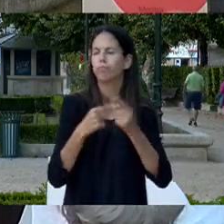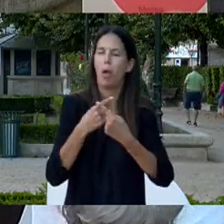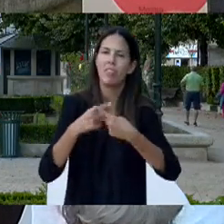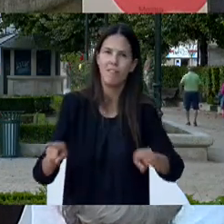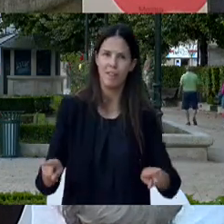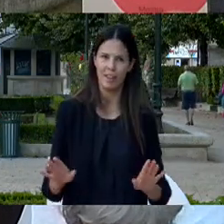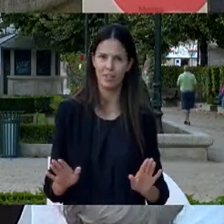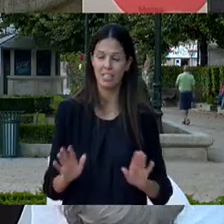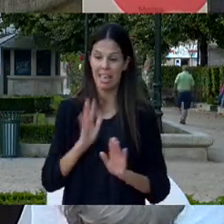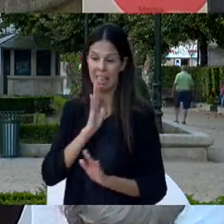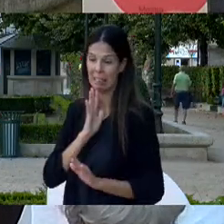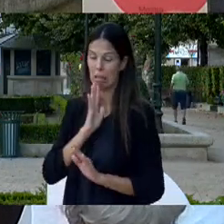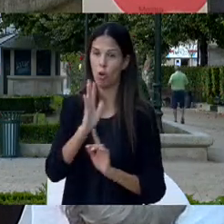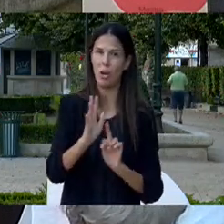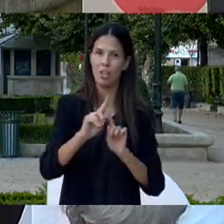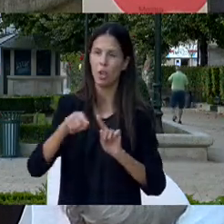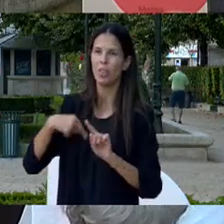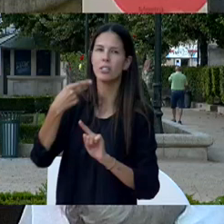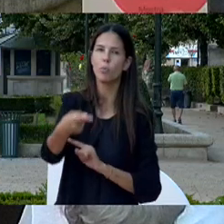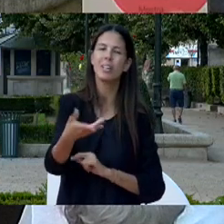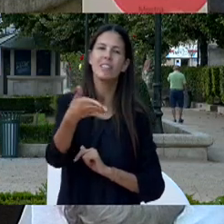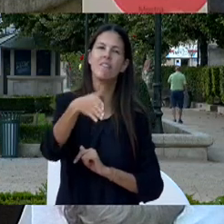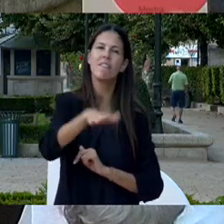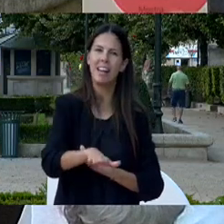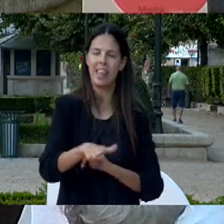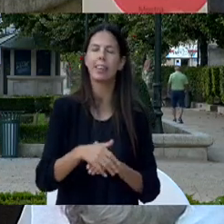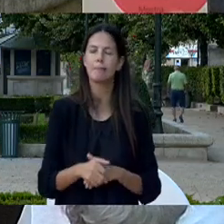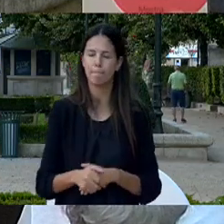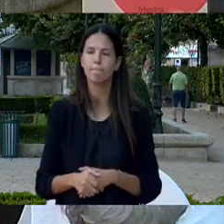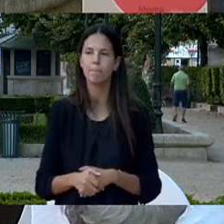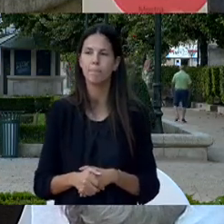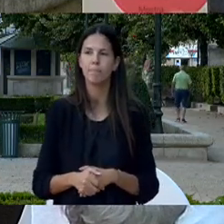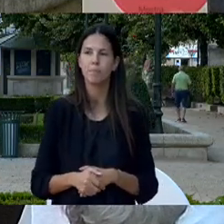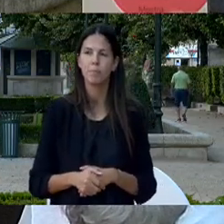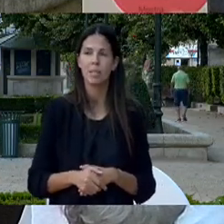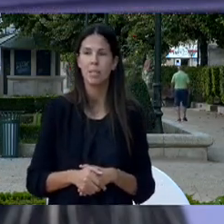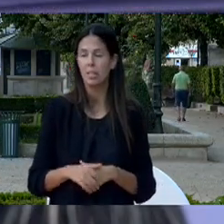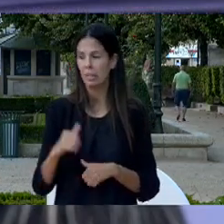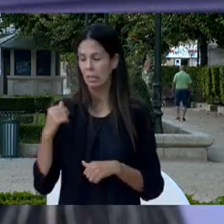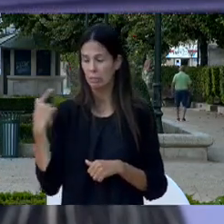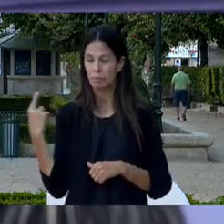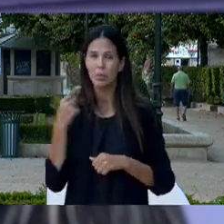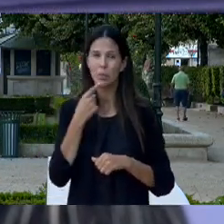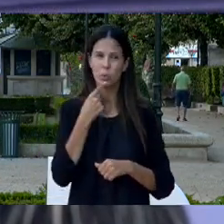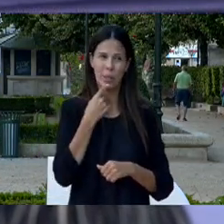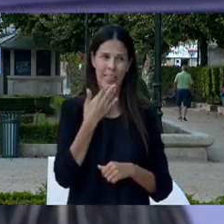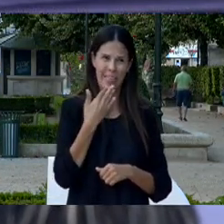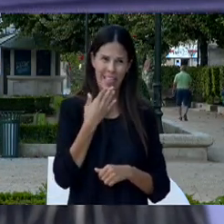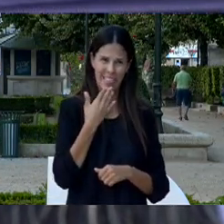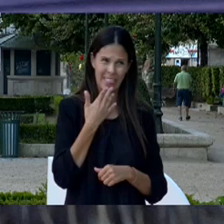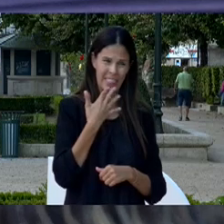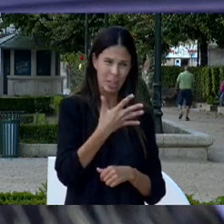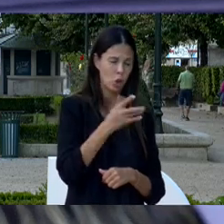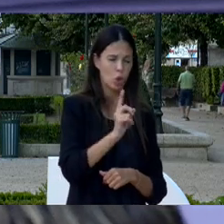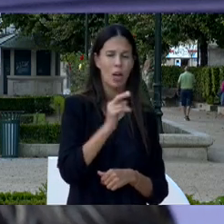dali a 5 aniños, sí, el amor, falece. Efectivamente. Pues, cando ti tiñas tamén 5 anos. 4, ainda tiña 4. Ainda